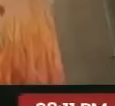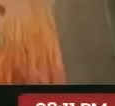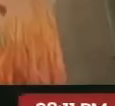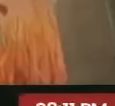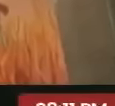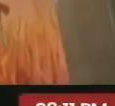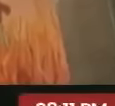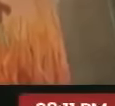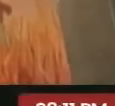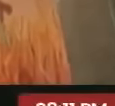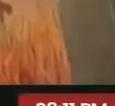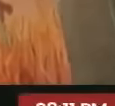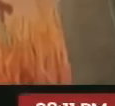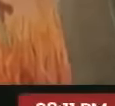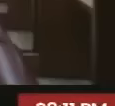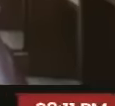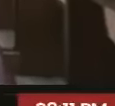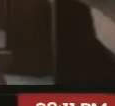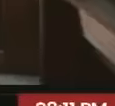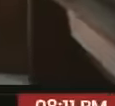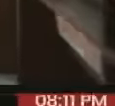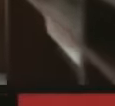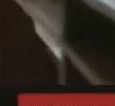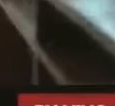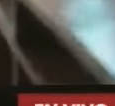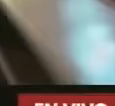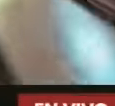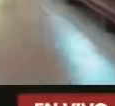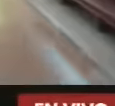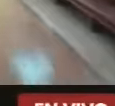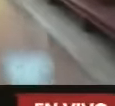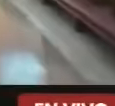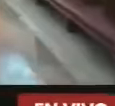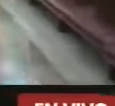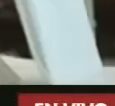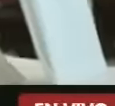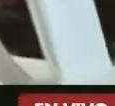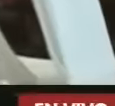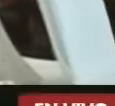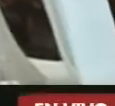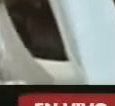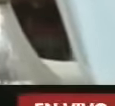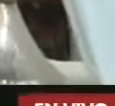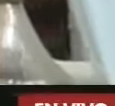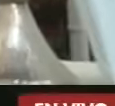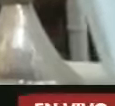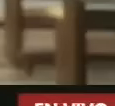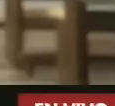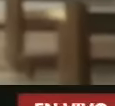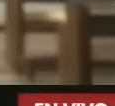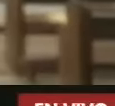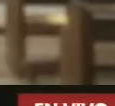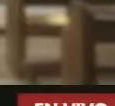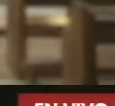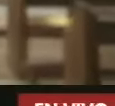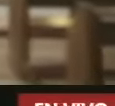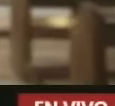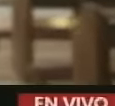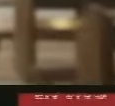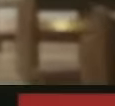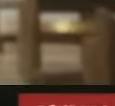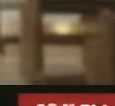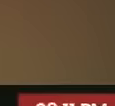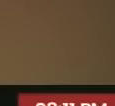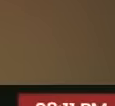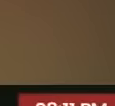honor a Nuestra Señora del Carmen. Es la iglesia más grande y alta de toda Latinoamérica. Desde acá comenzamos nuestro